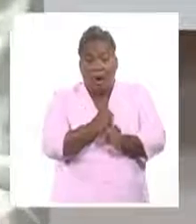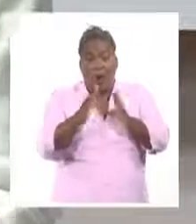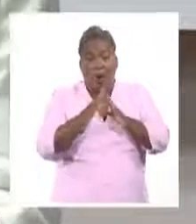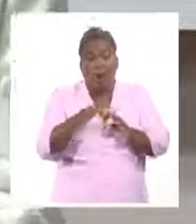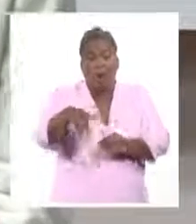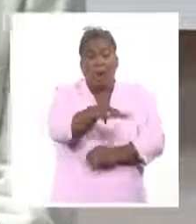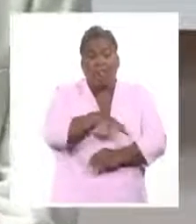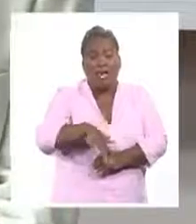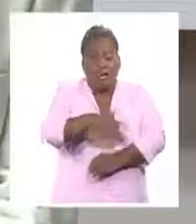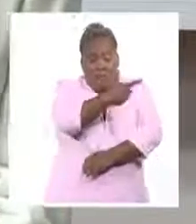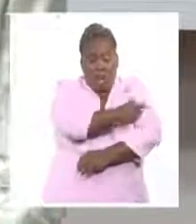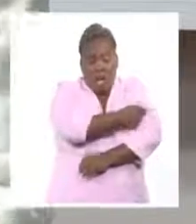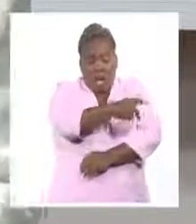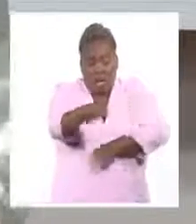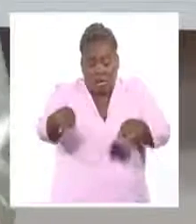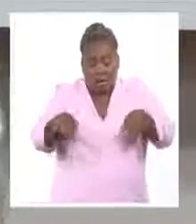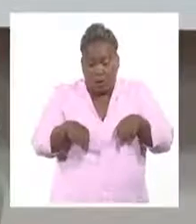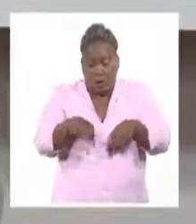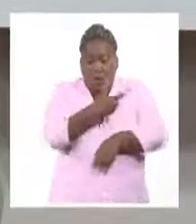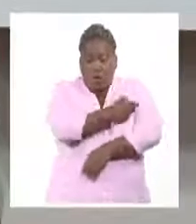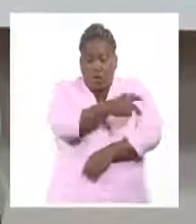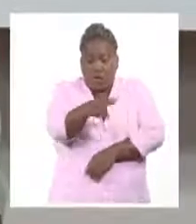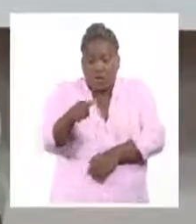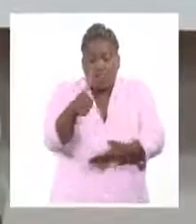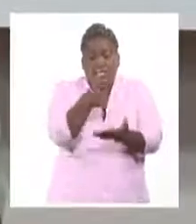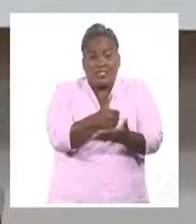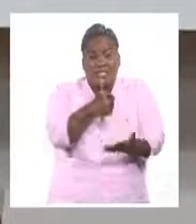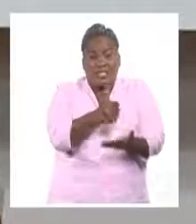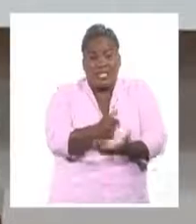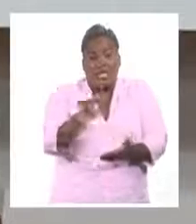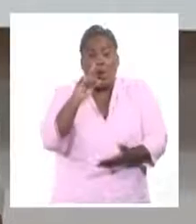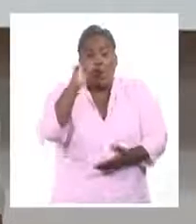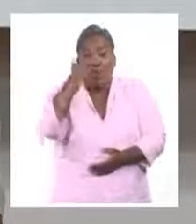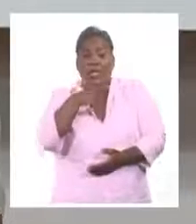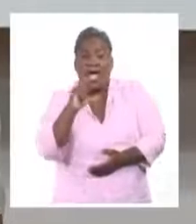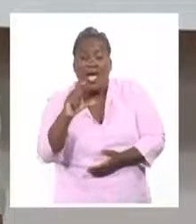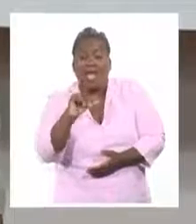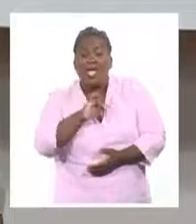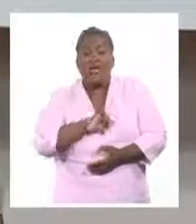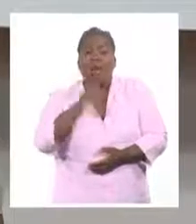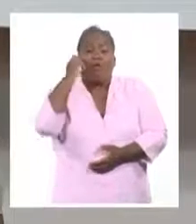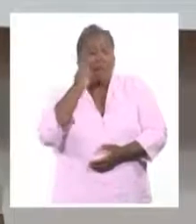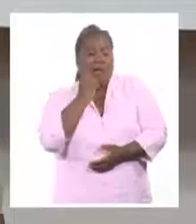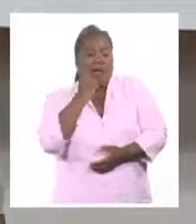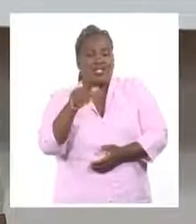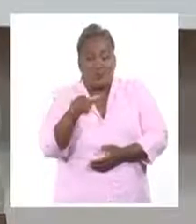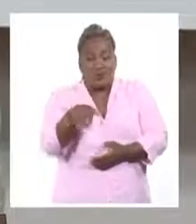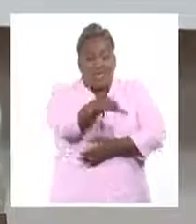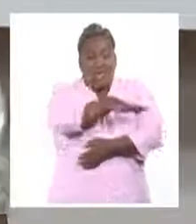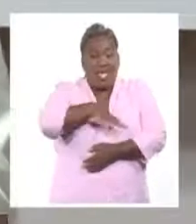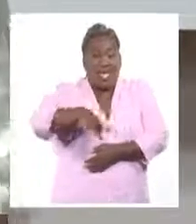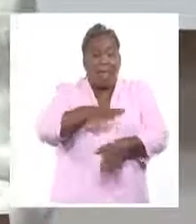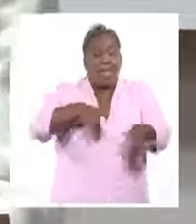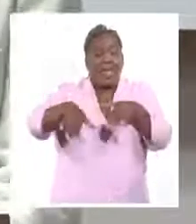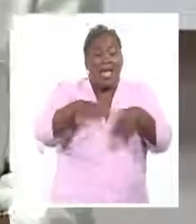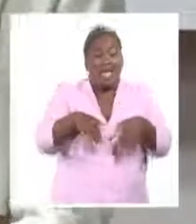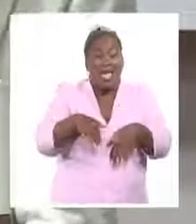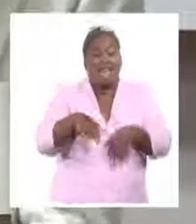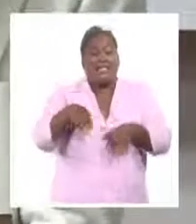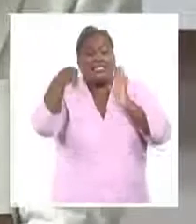los vacunatorios, en sedes de la UNIAC y en proyectos como el de Cacho en Romerillo, el cine, la televisión, la